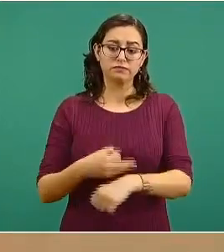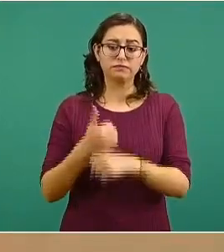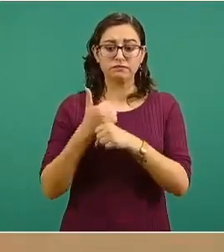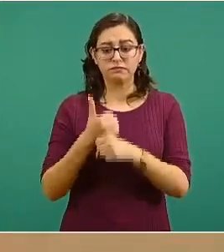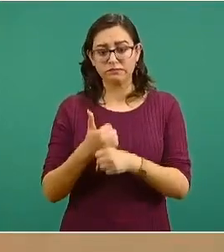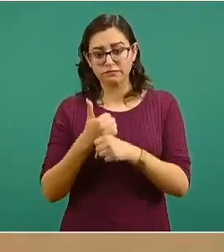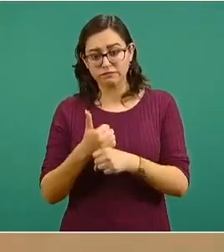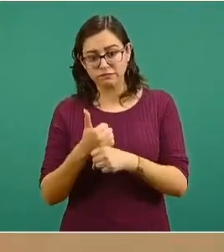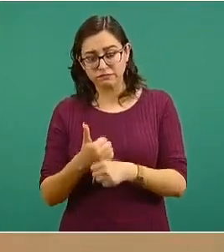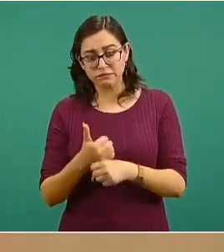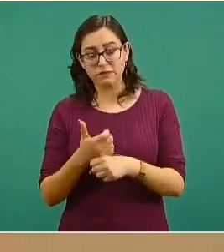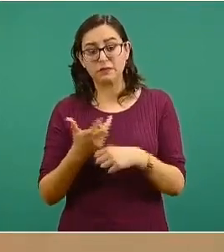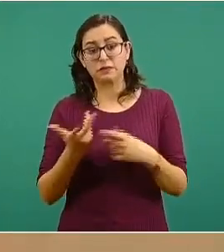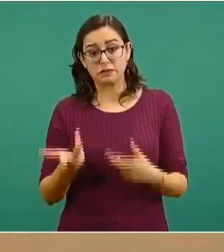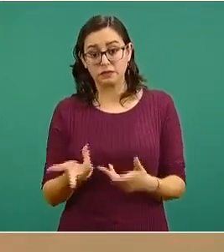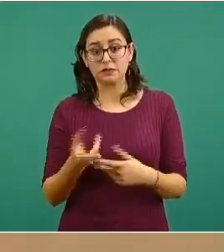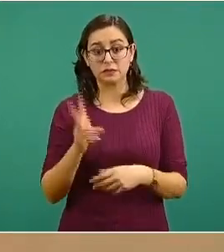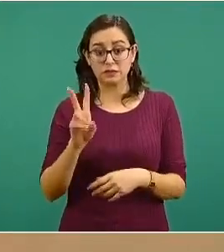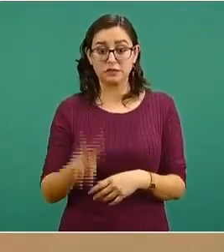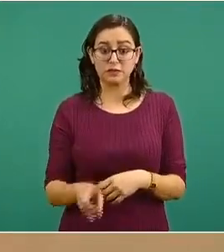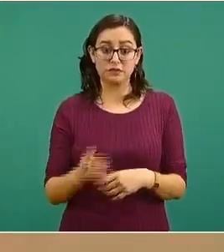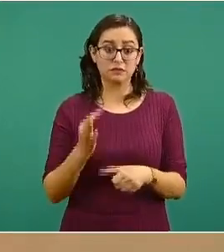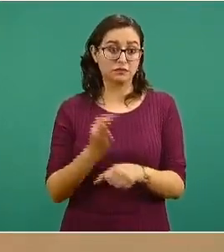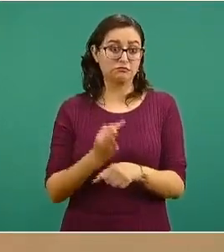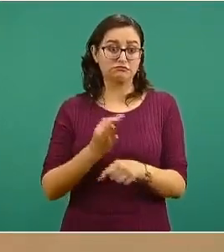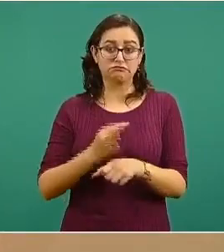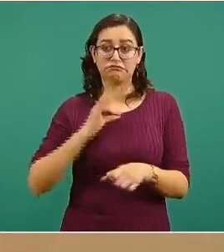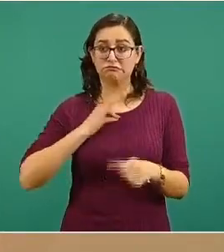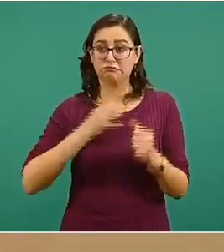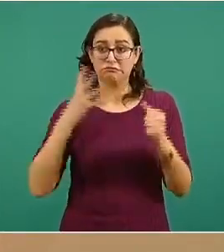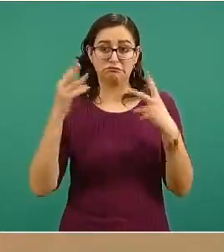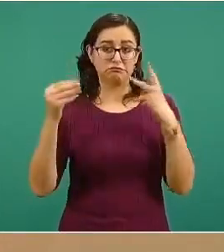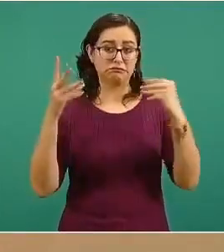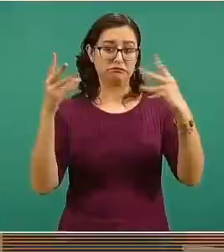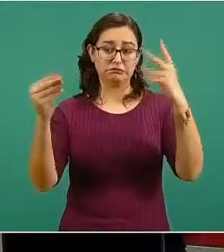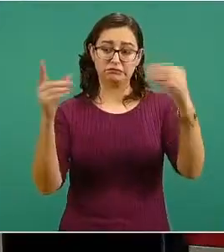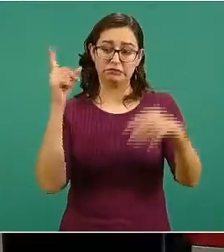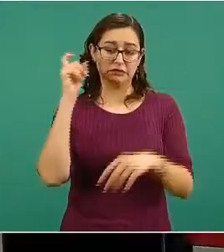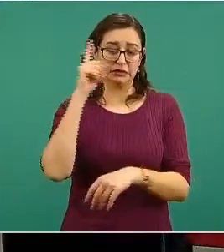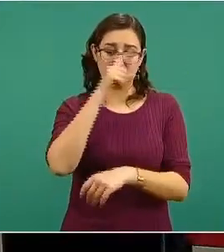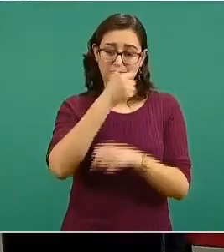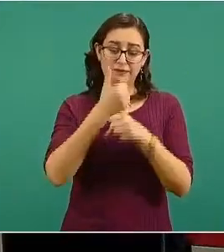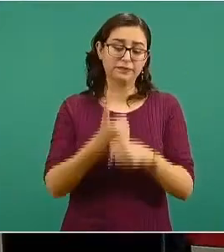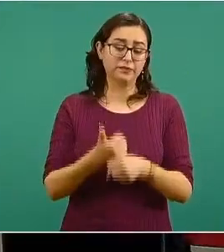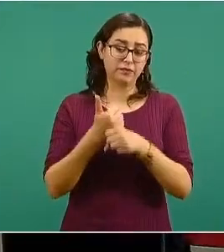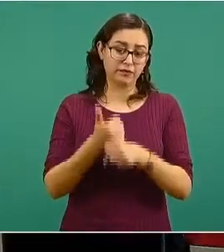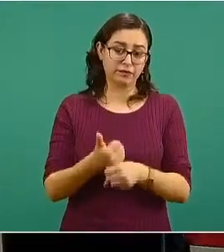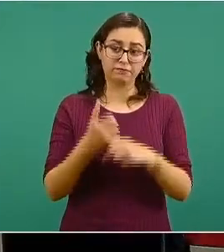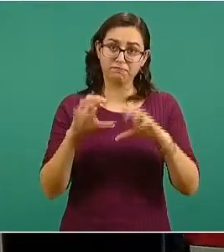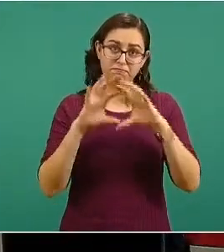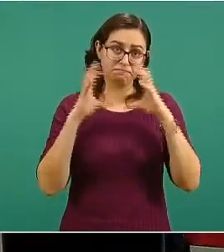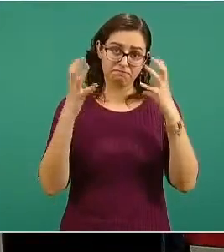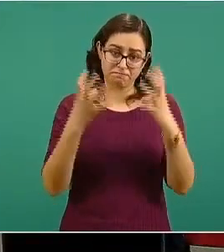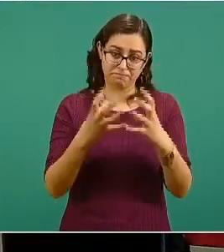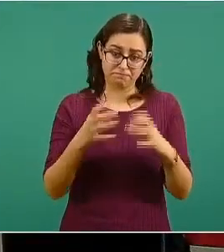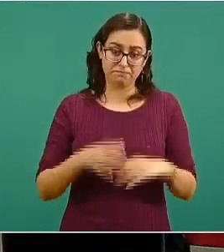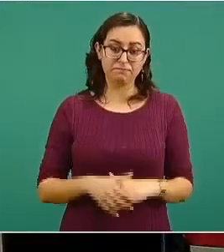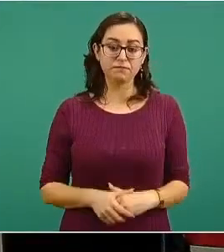una pérdida en esta pandemia que ha afectado a todo el mundo. La siguiente, por favor.